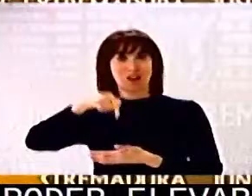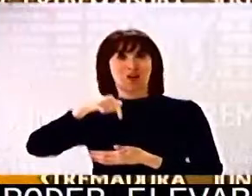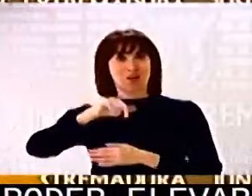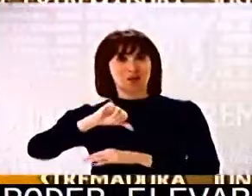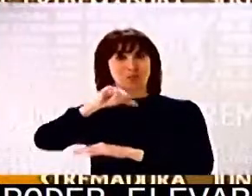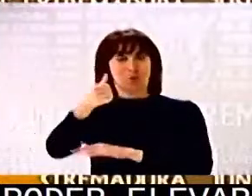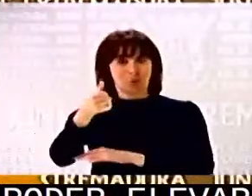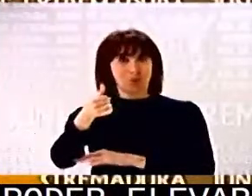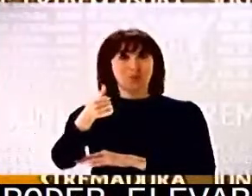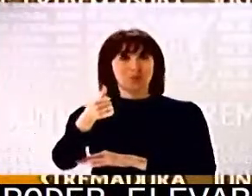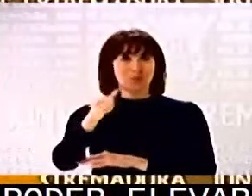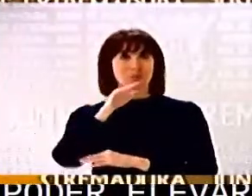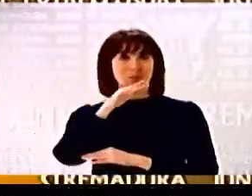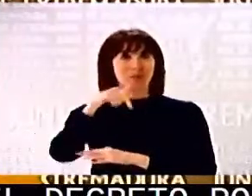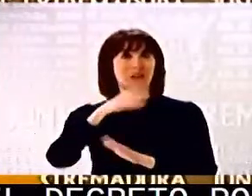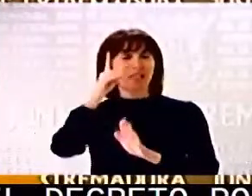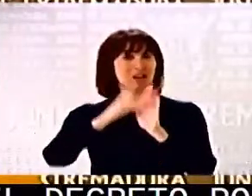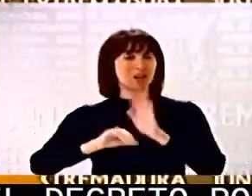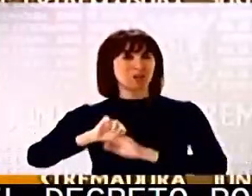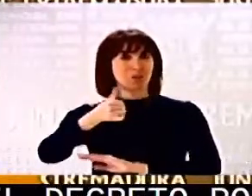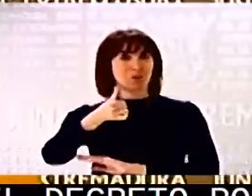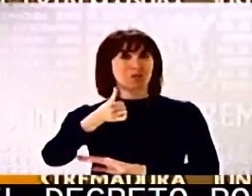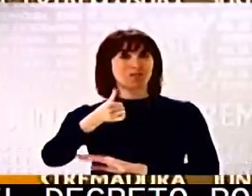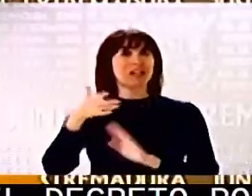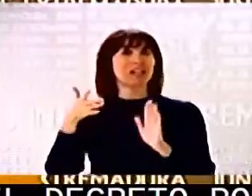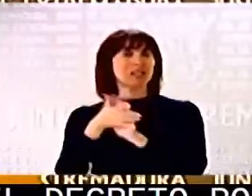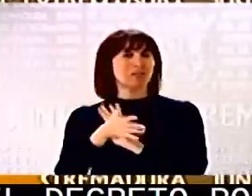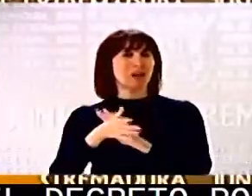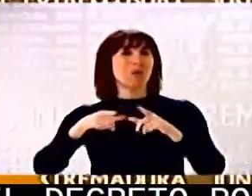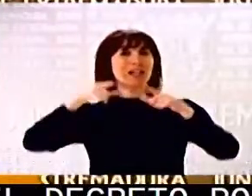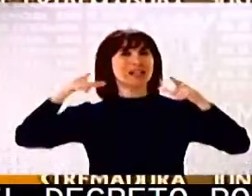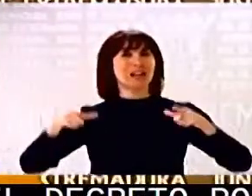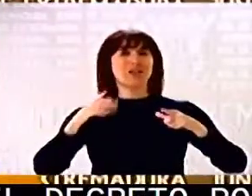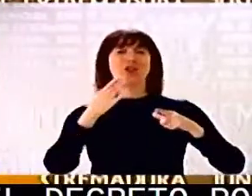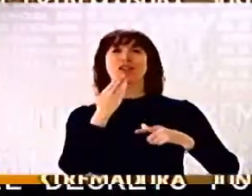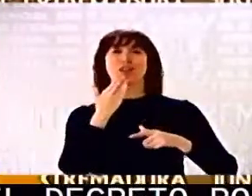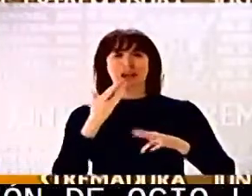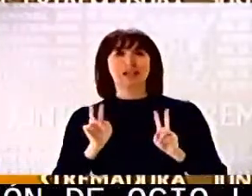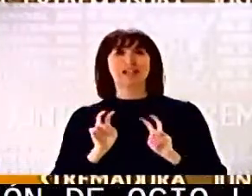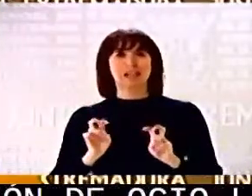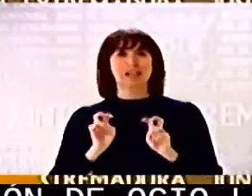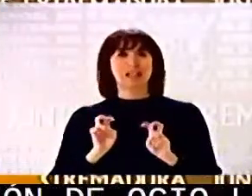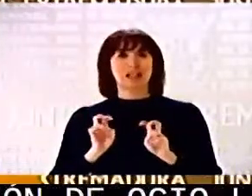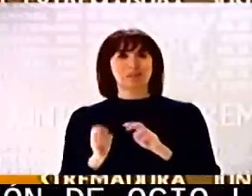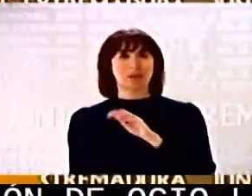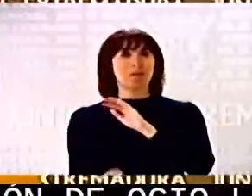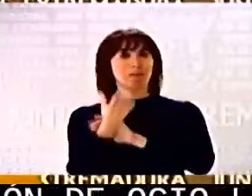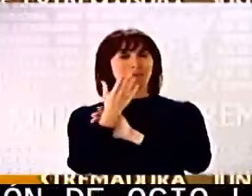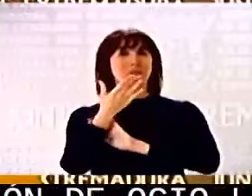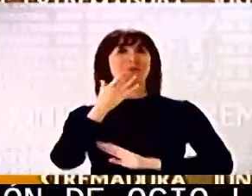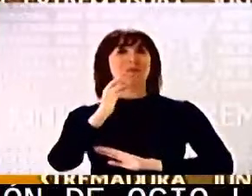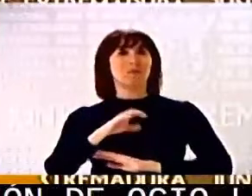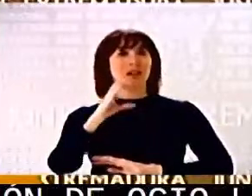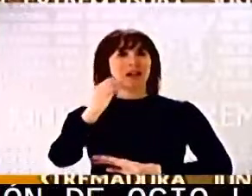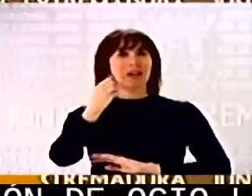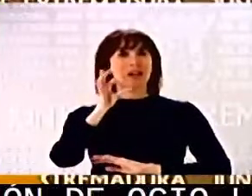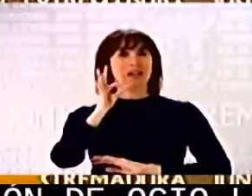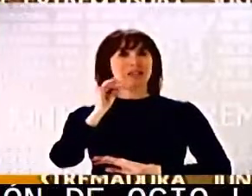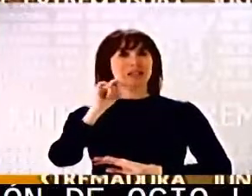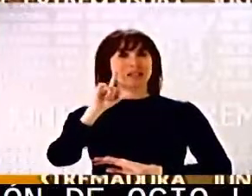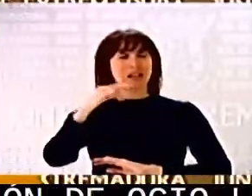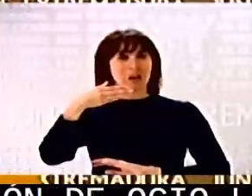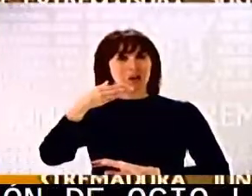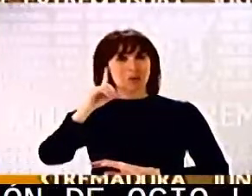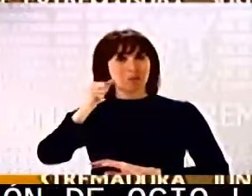el decreto por el que se califica como gran instalación de ocio la iniciativa formulada por Castiblanco